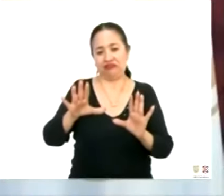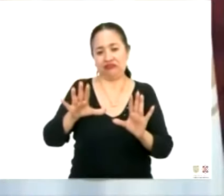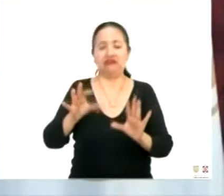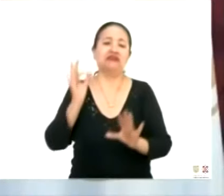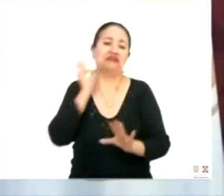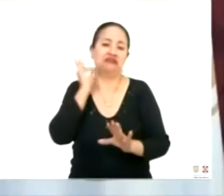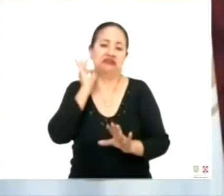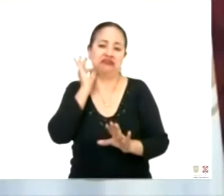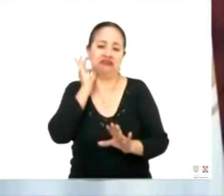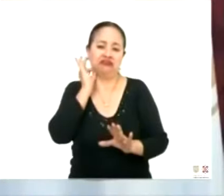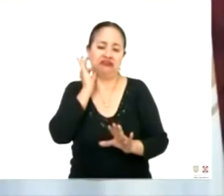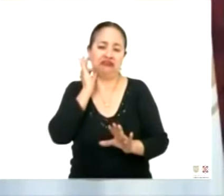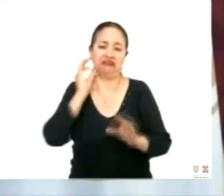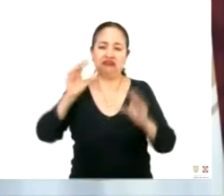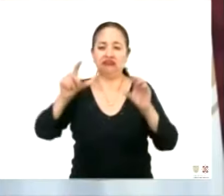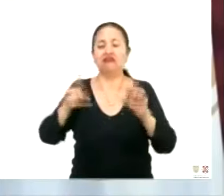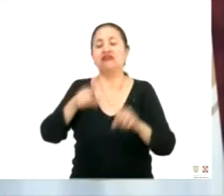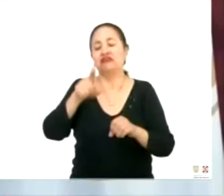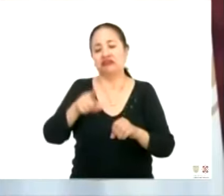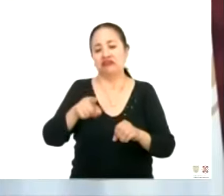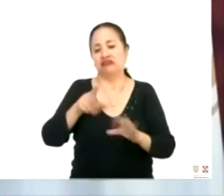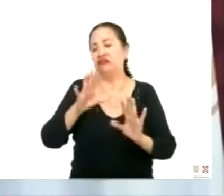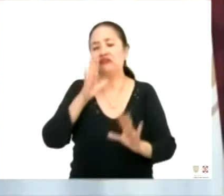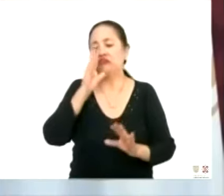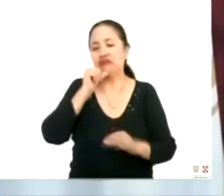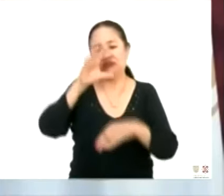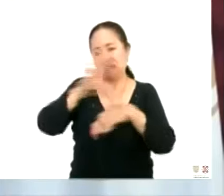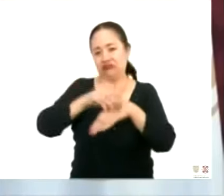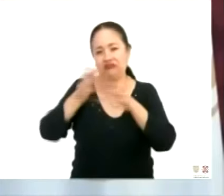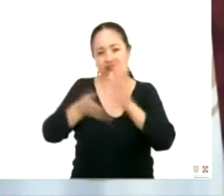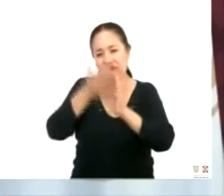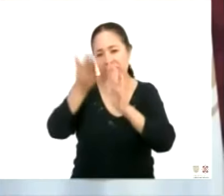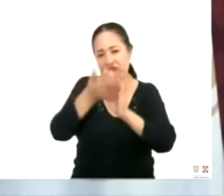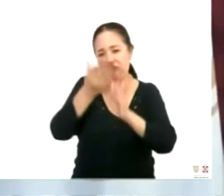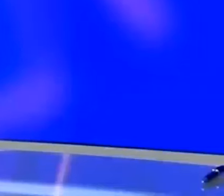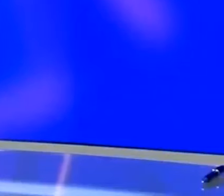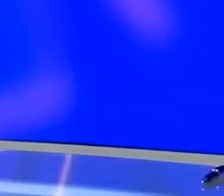de la propia Fiscalía y les mantendremos informados de los pormenores de esta investigación.